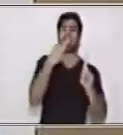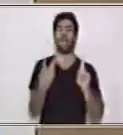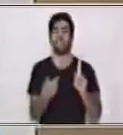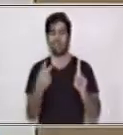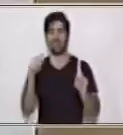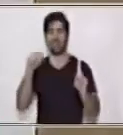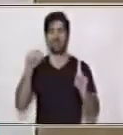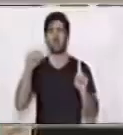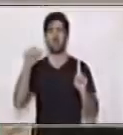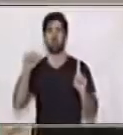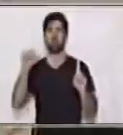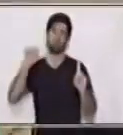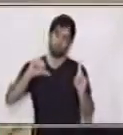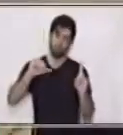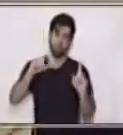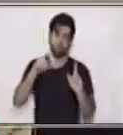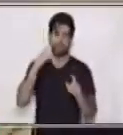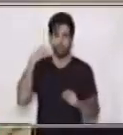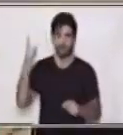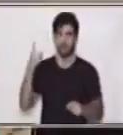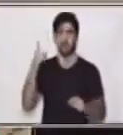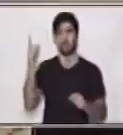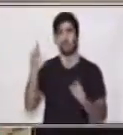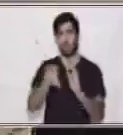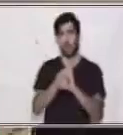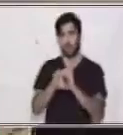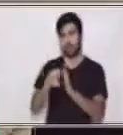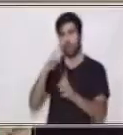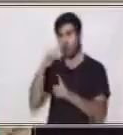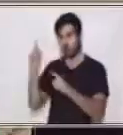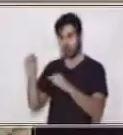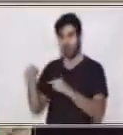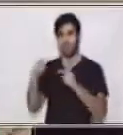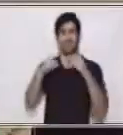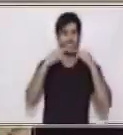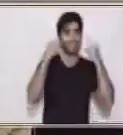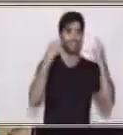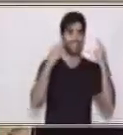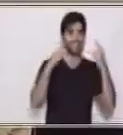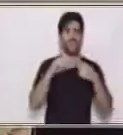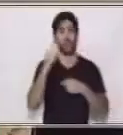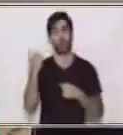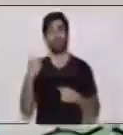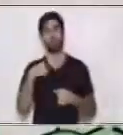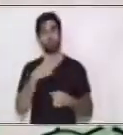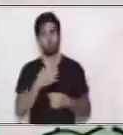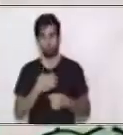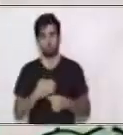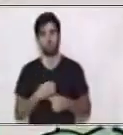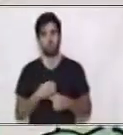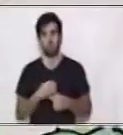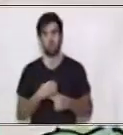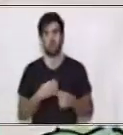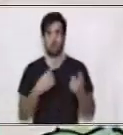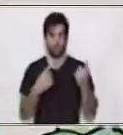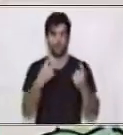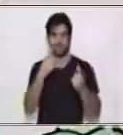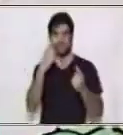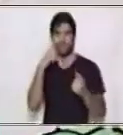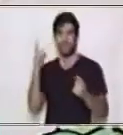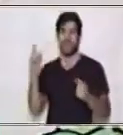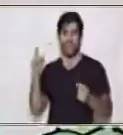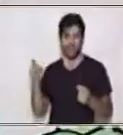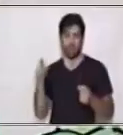de pensamiento? Luego acá, alegre, triste. También tenemos otra